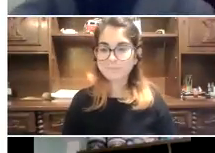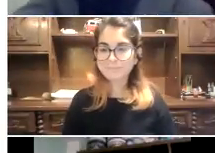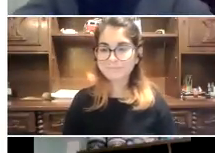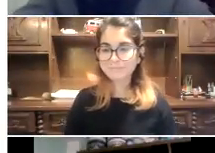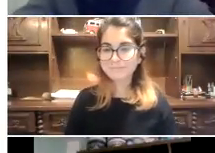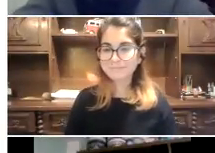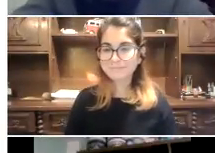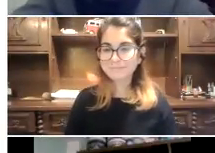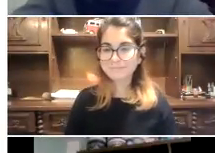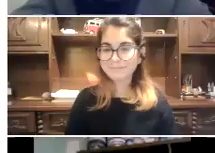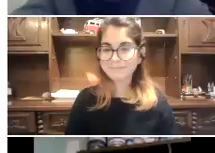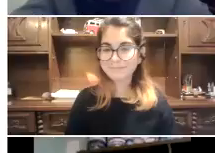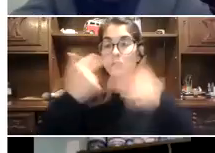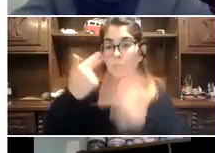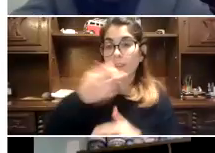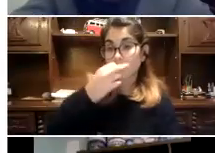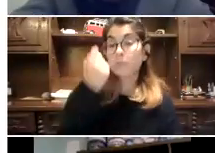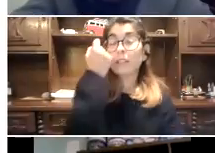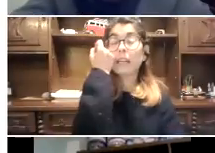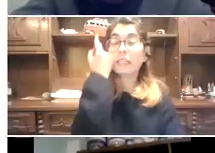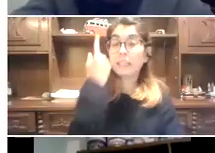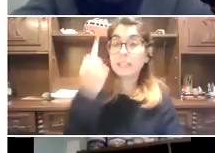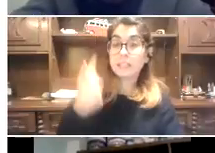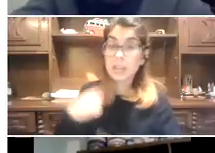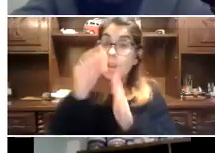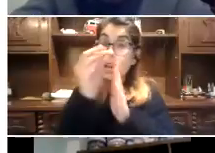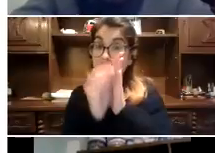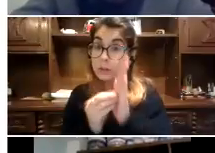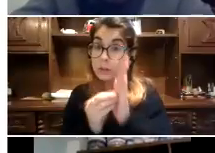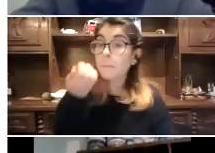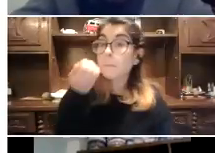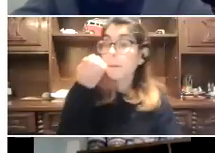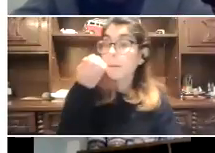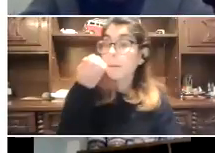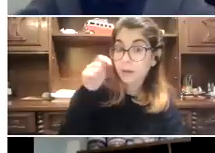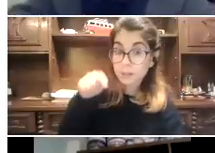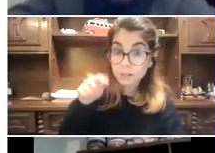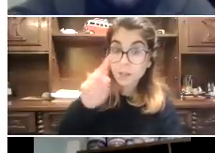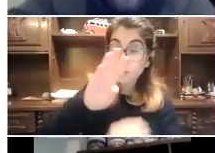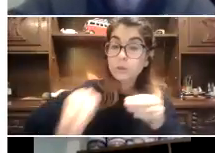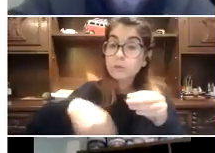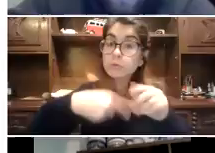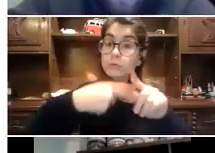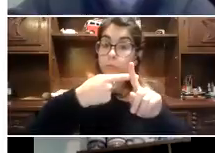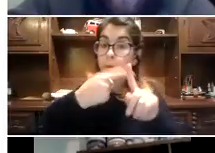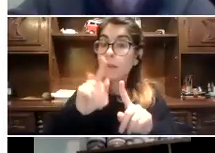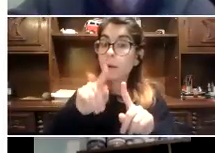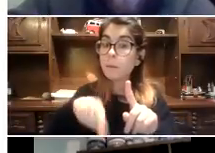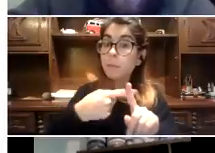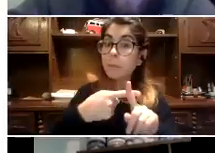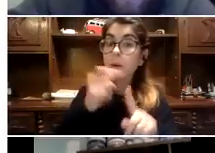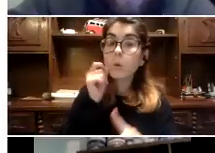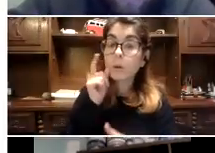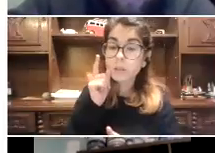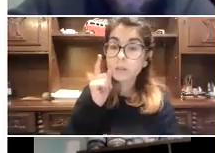Por lo que entendí, entonces la nota de ahora del audio va a ser sumada a... La del